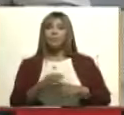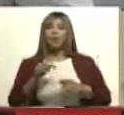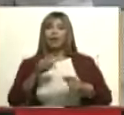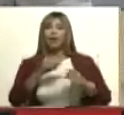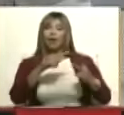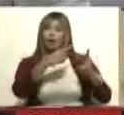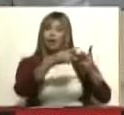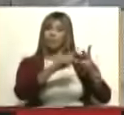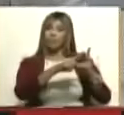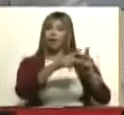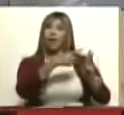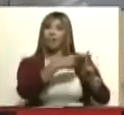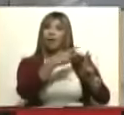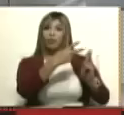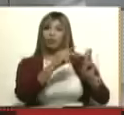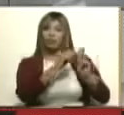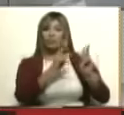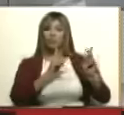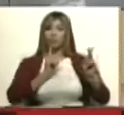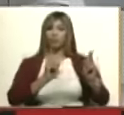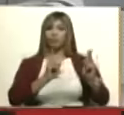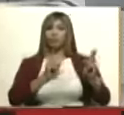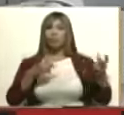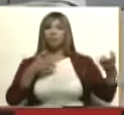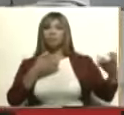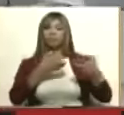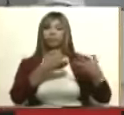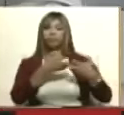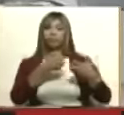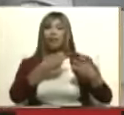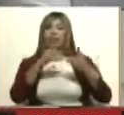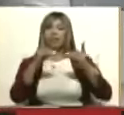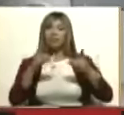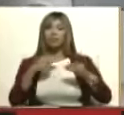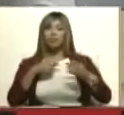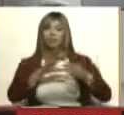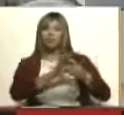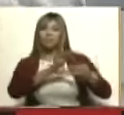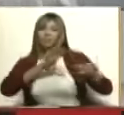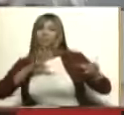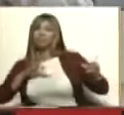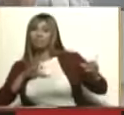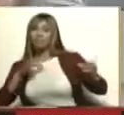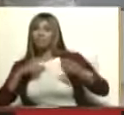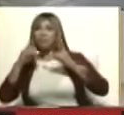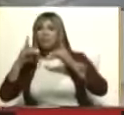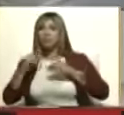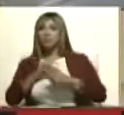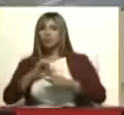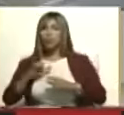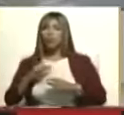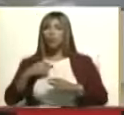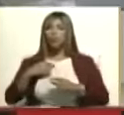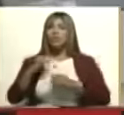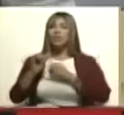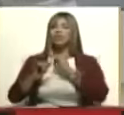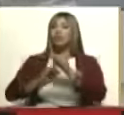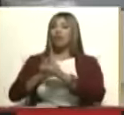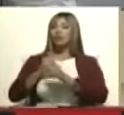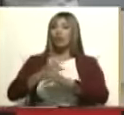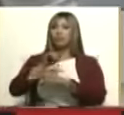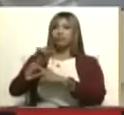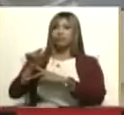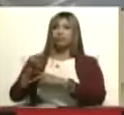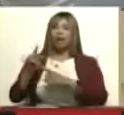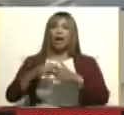hermanos, y el propio Tyron González, porque él decidió abrirse por su cuenta, estaba internacionalizándose. Entonces,